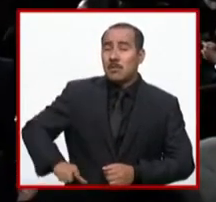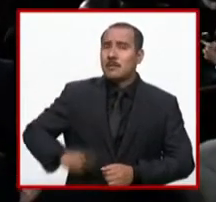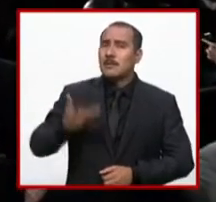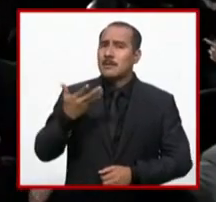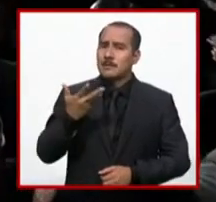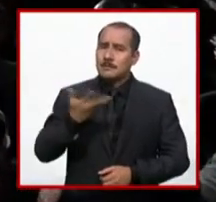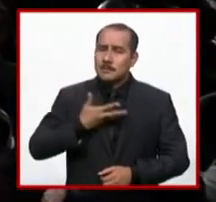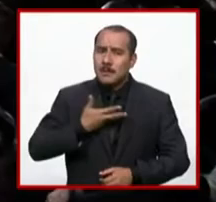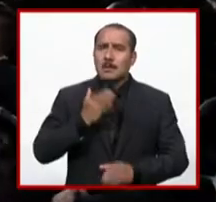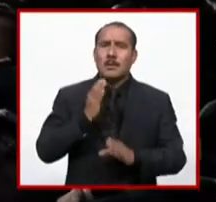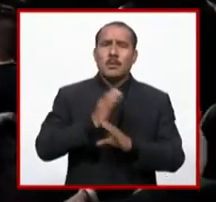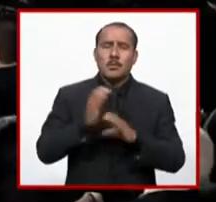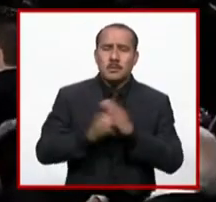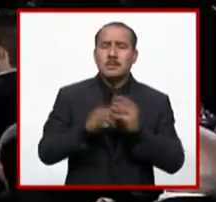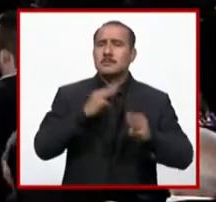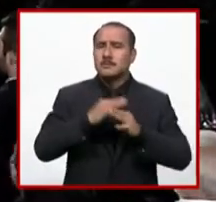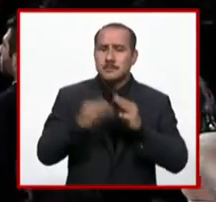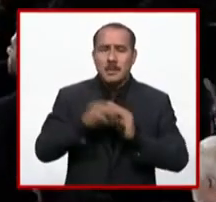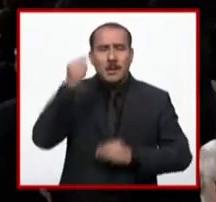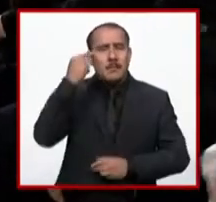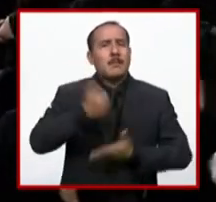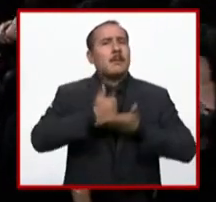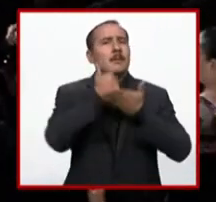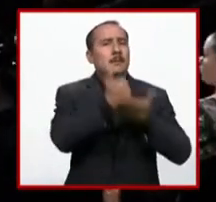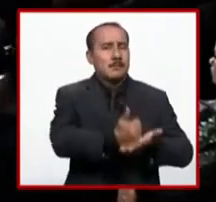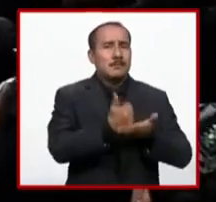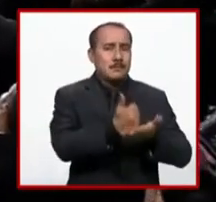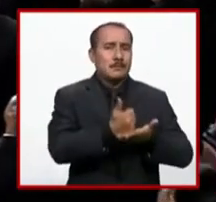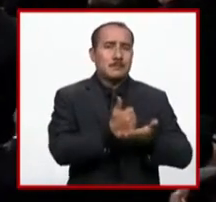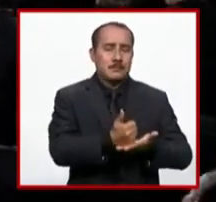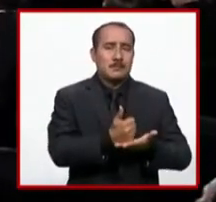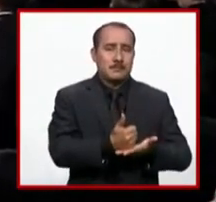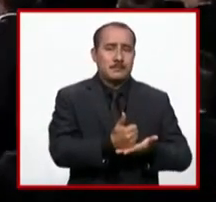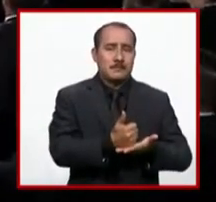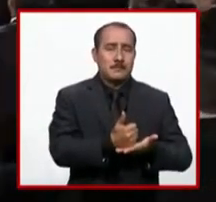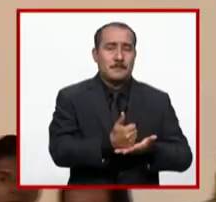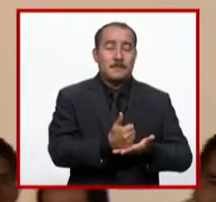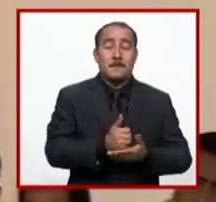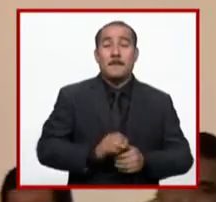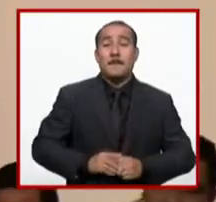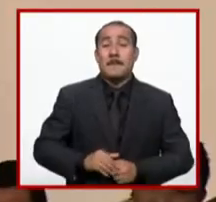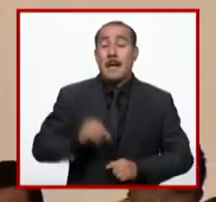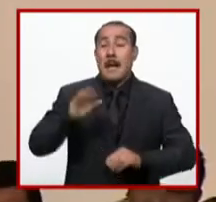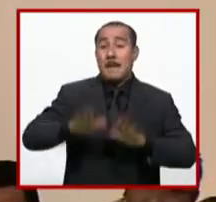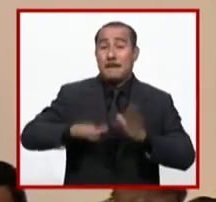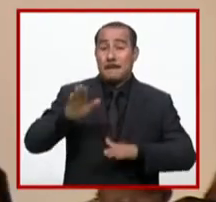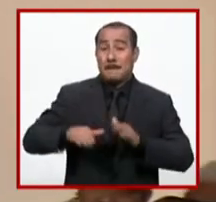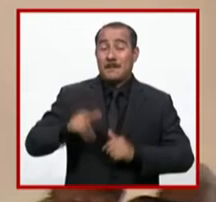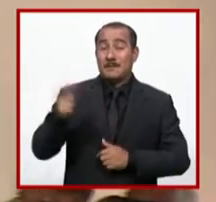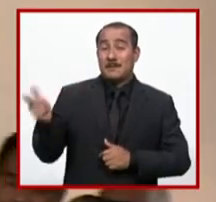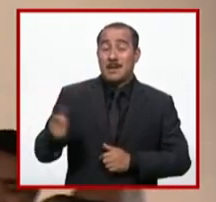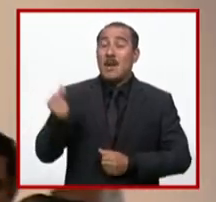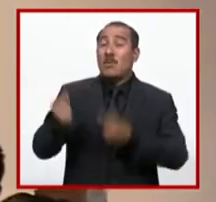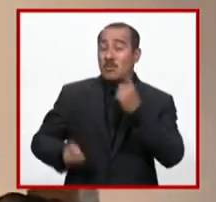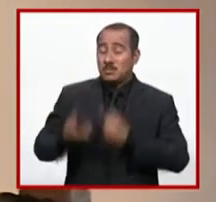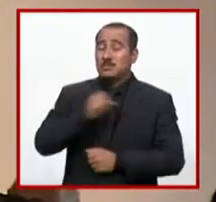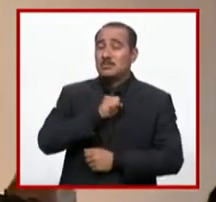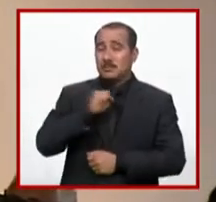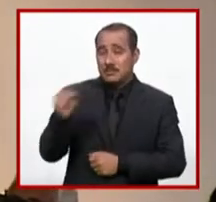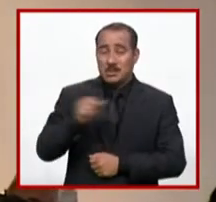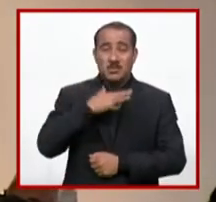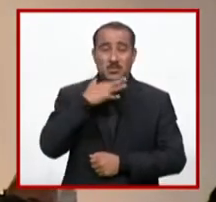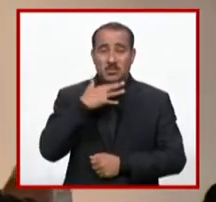los instrumentos, pero a veces hay asimetría de información o malos funcionarios públicos. Por